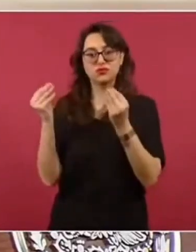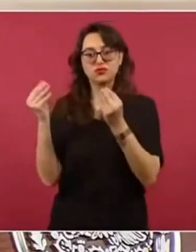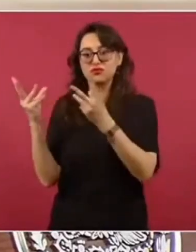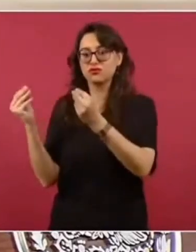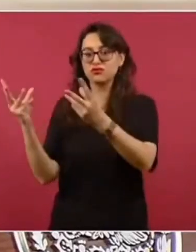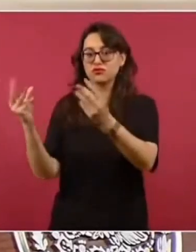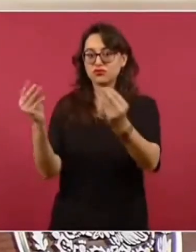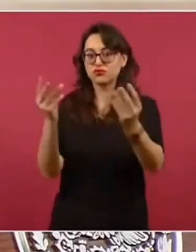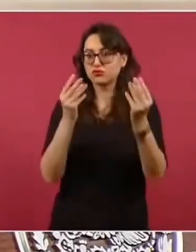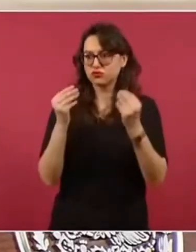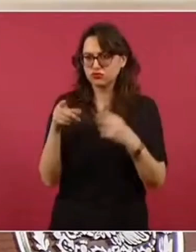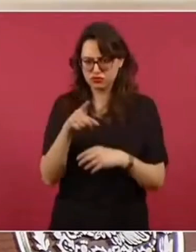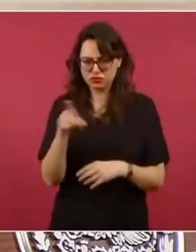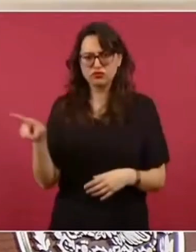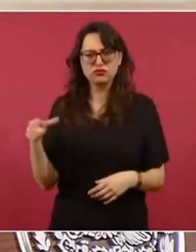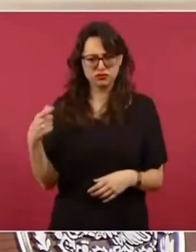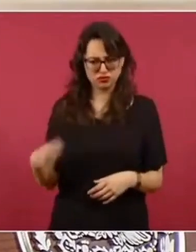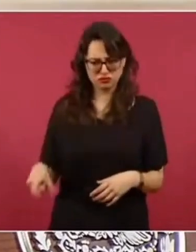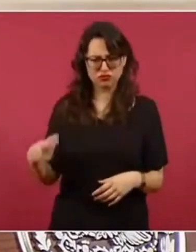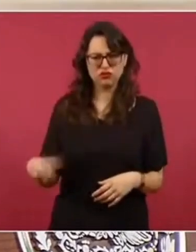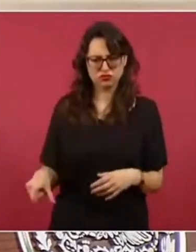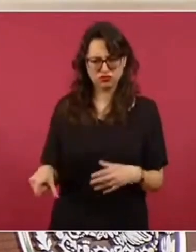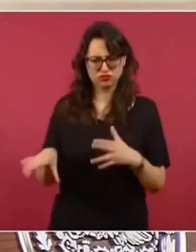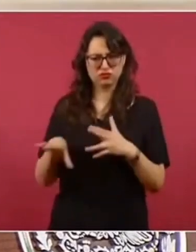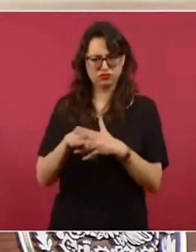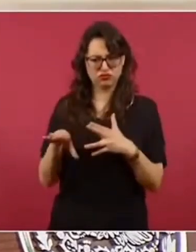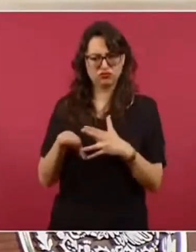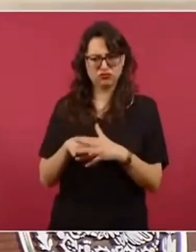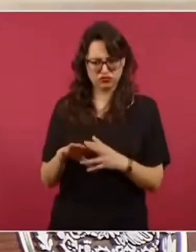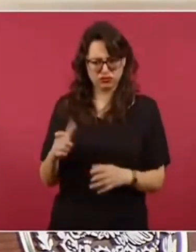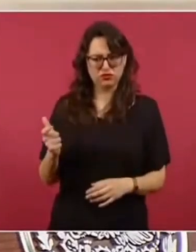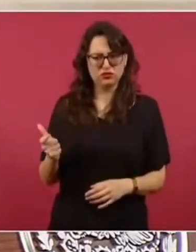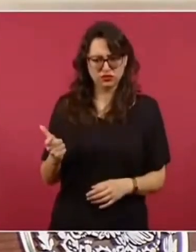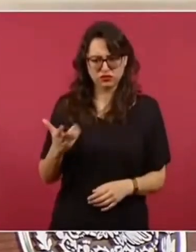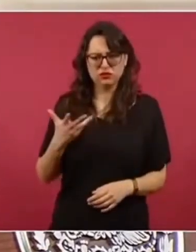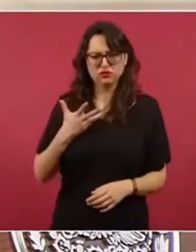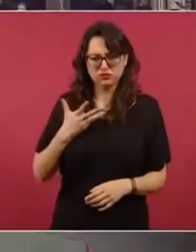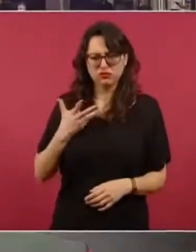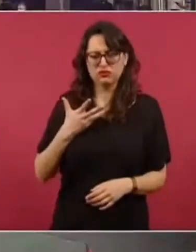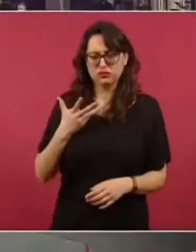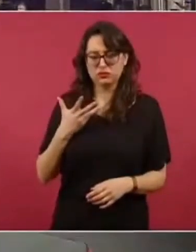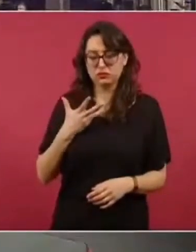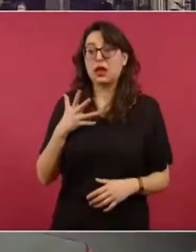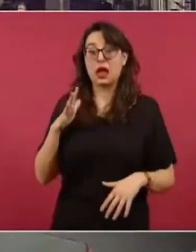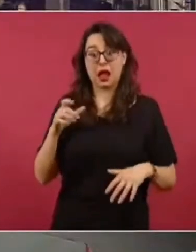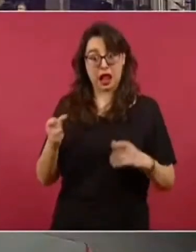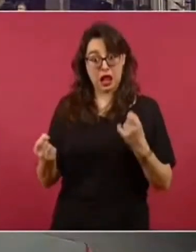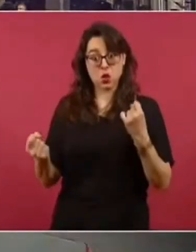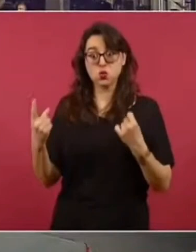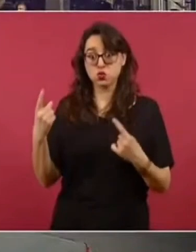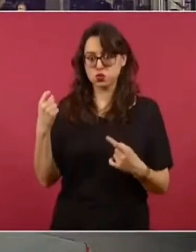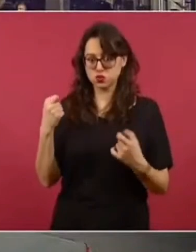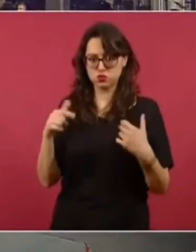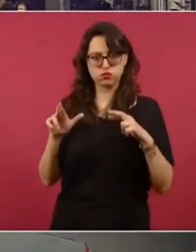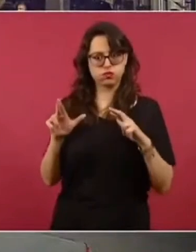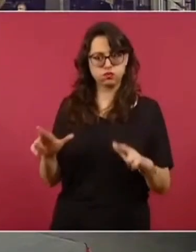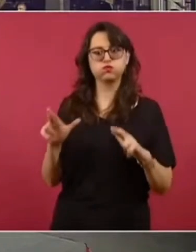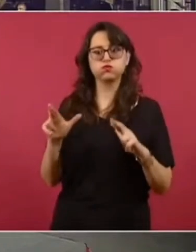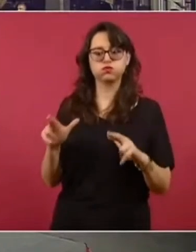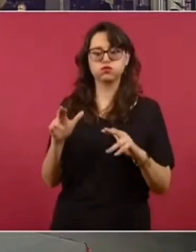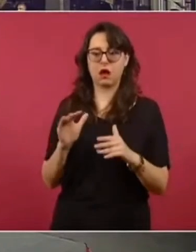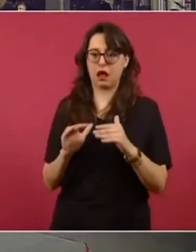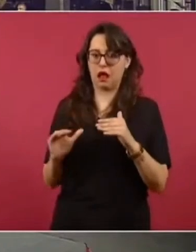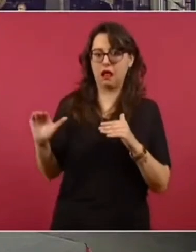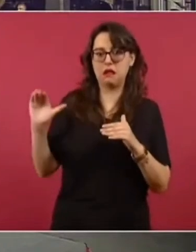de clases medias, incluso de la clase alta,